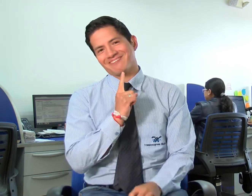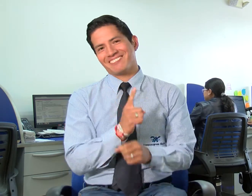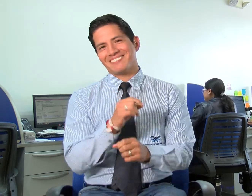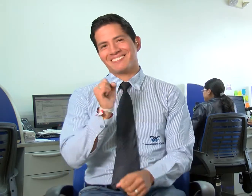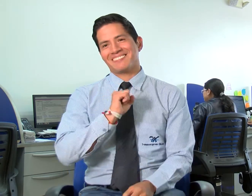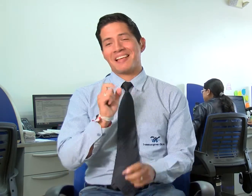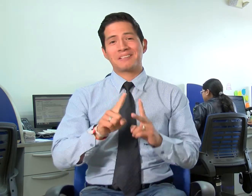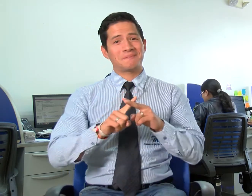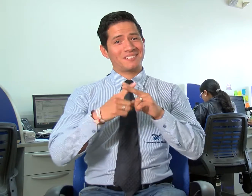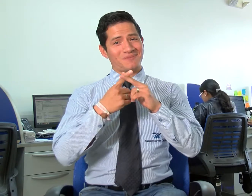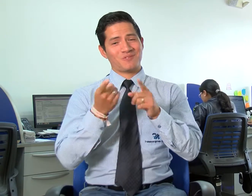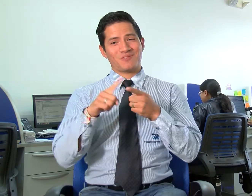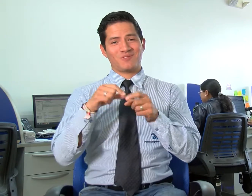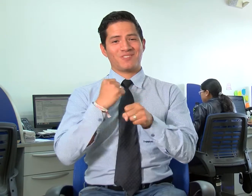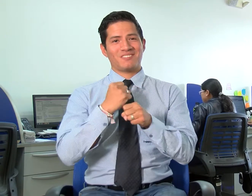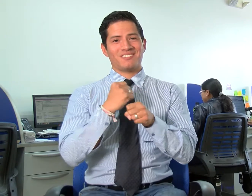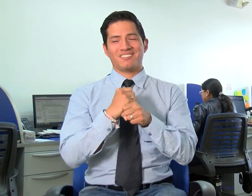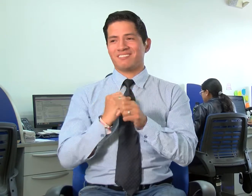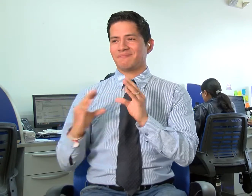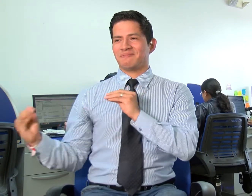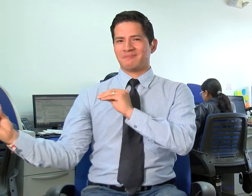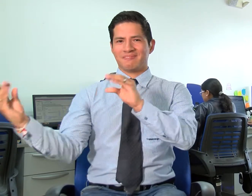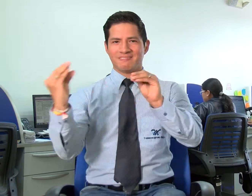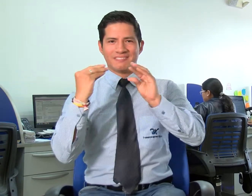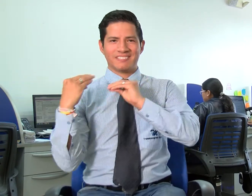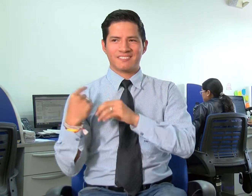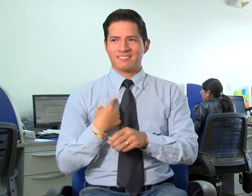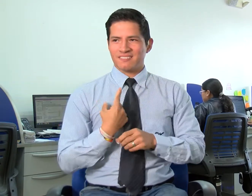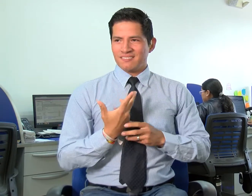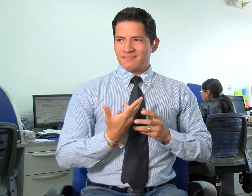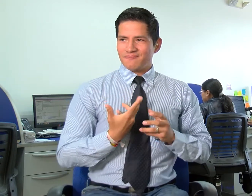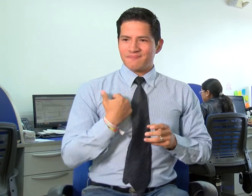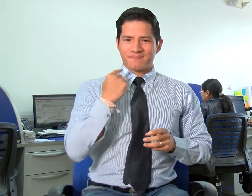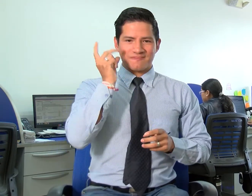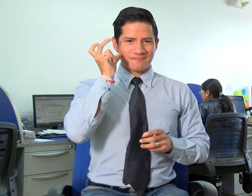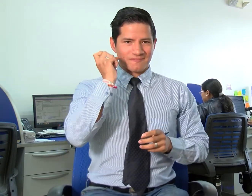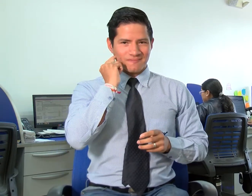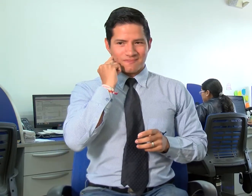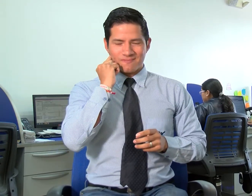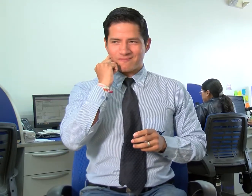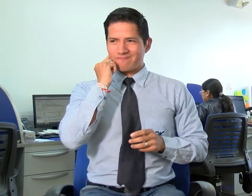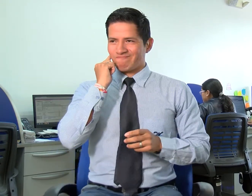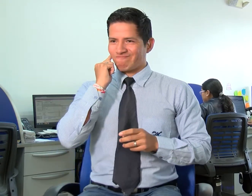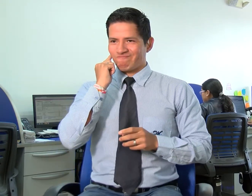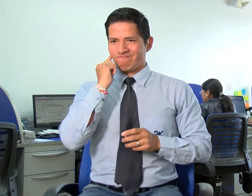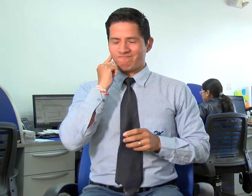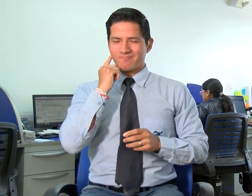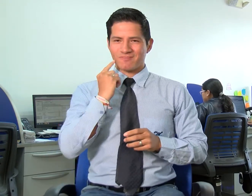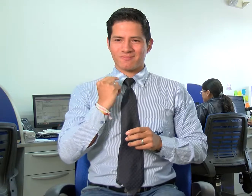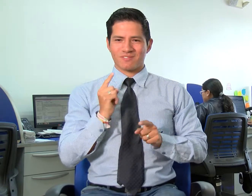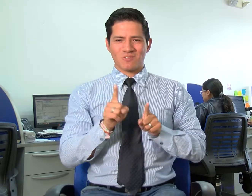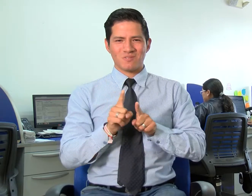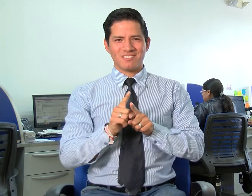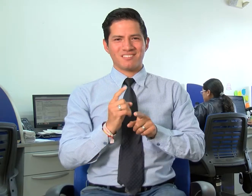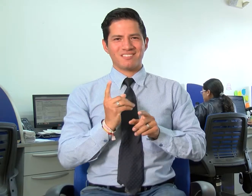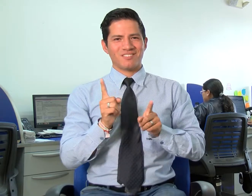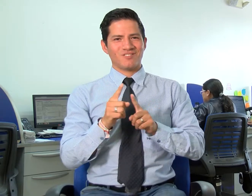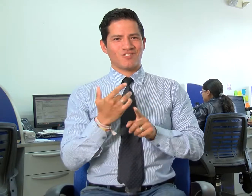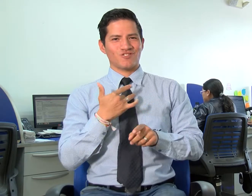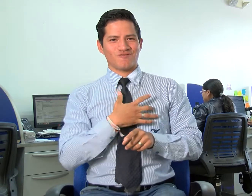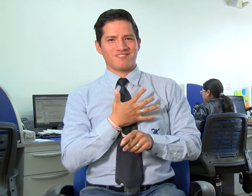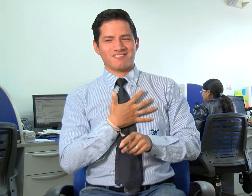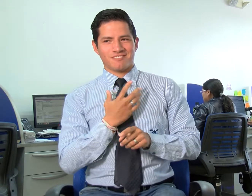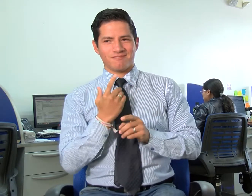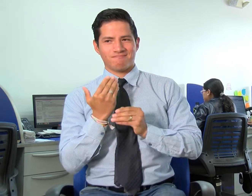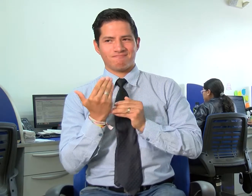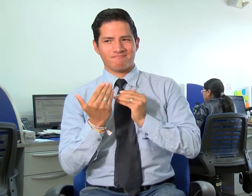Cuando llegué a trabajar aquí, todos se comunicaban mediante el habla. Y para mí como persona sorda, era